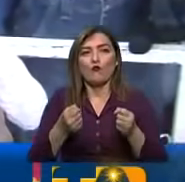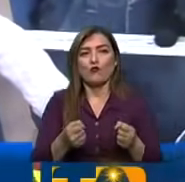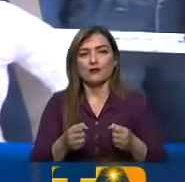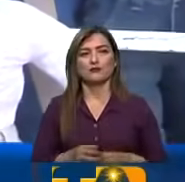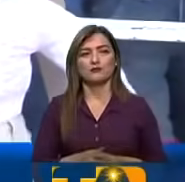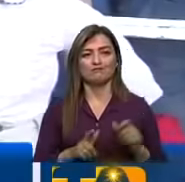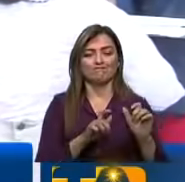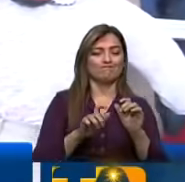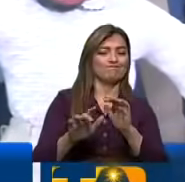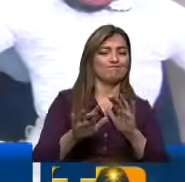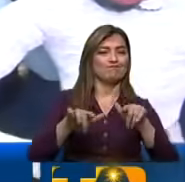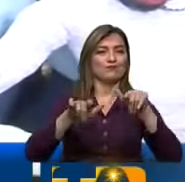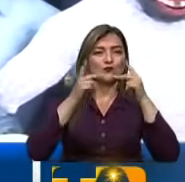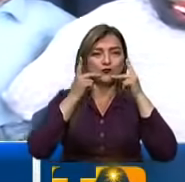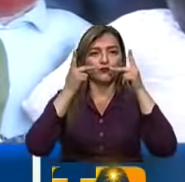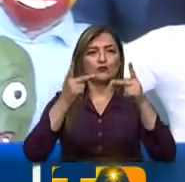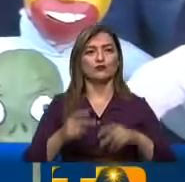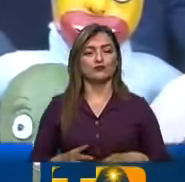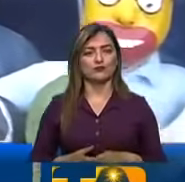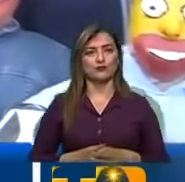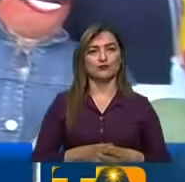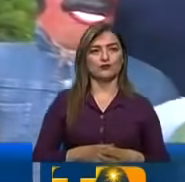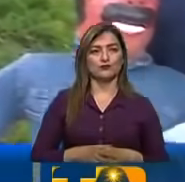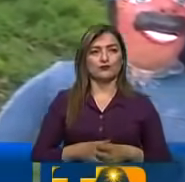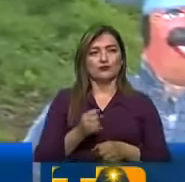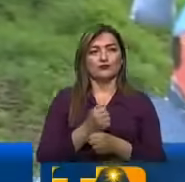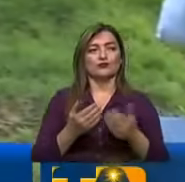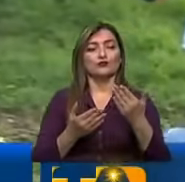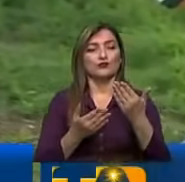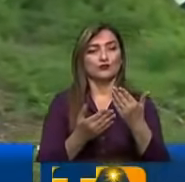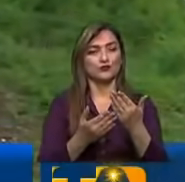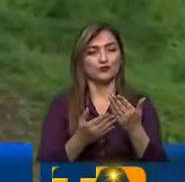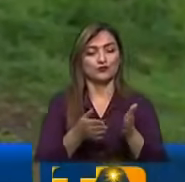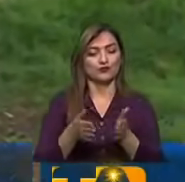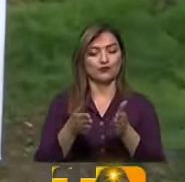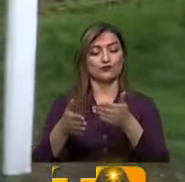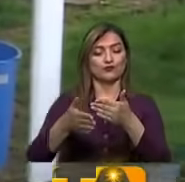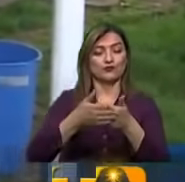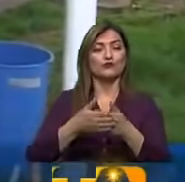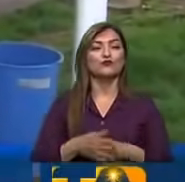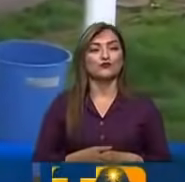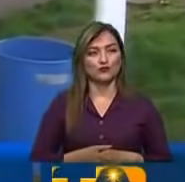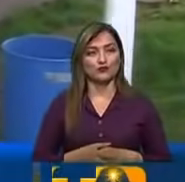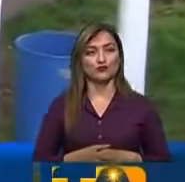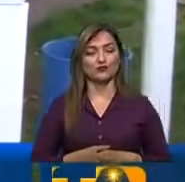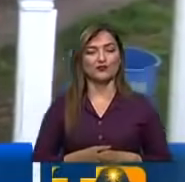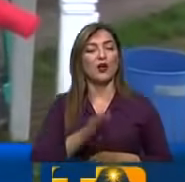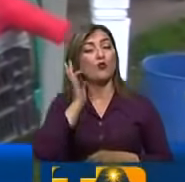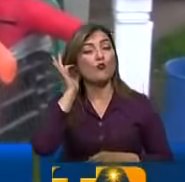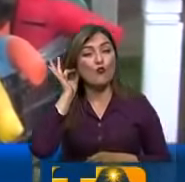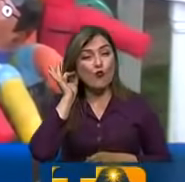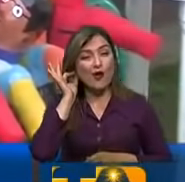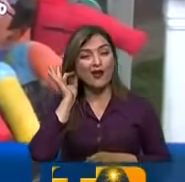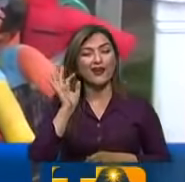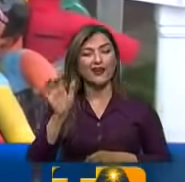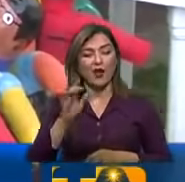evitar aglomeraciones en el espacio público, que se realicen eventos, cierres de vías, estos conocidos shows de viudas que suele haber el